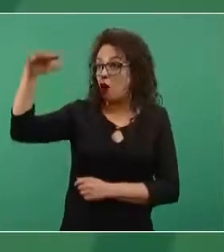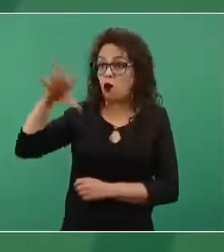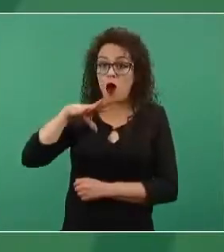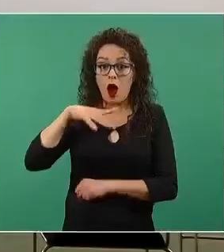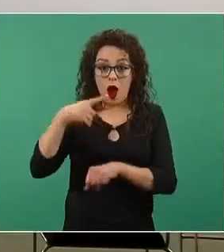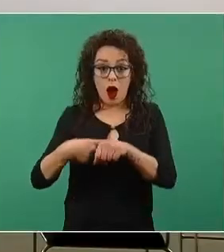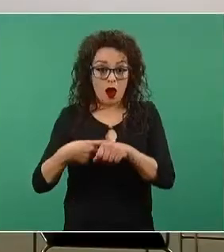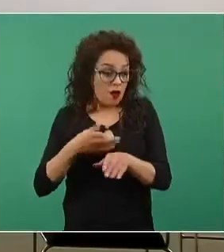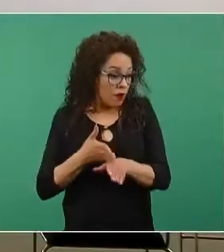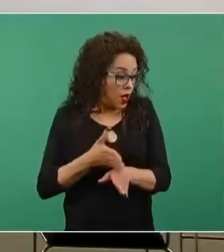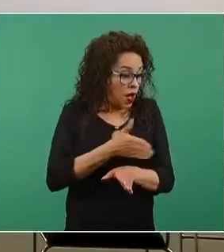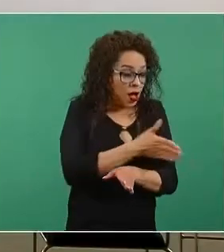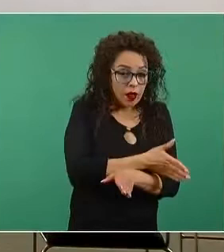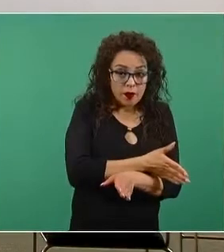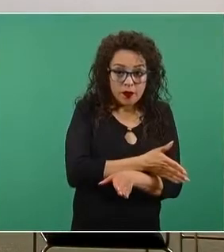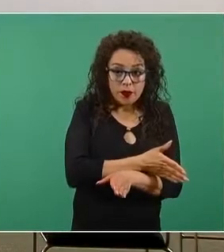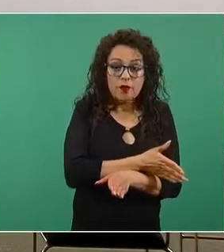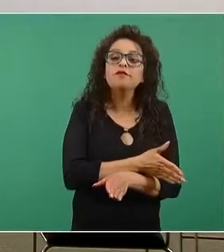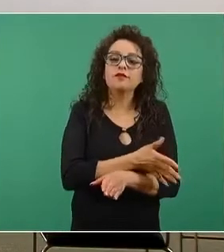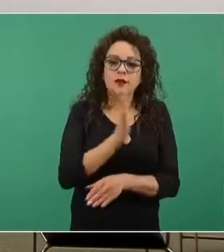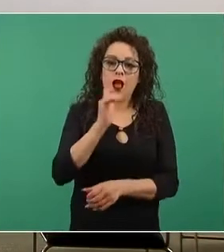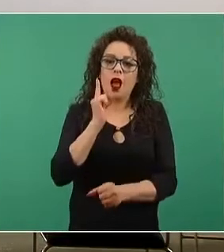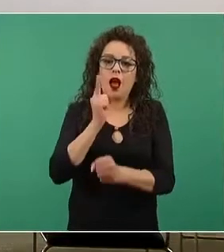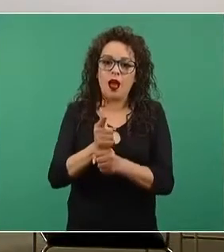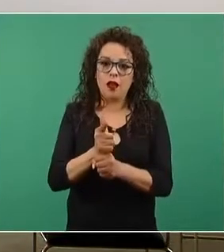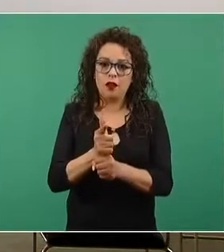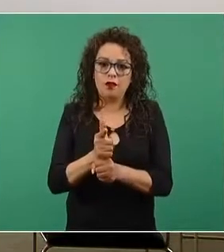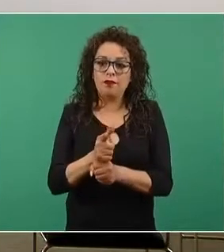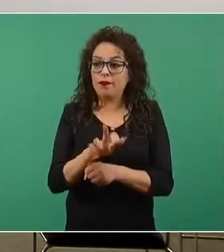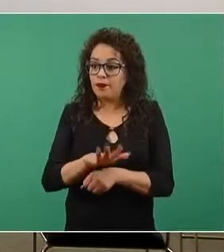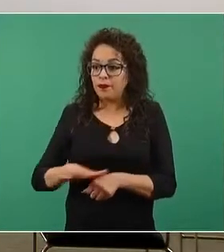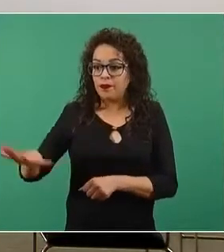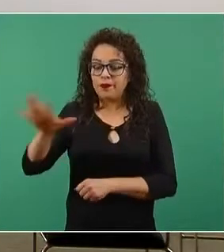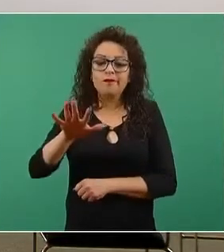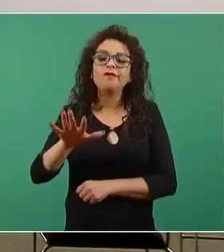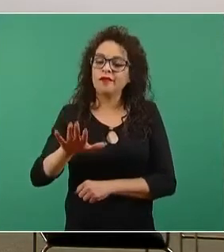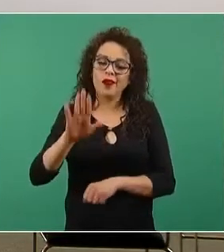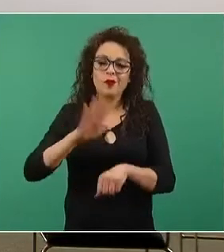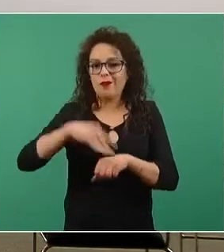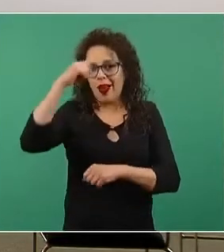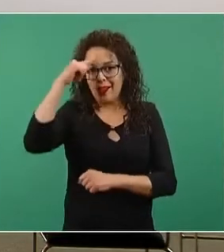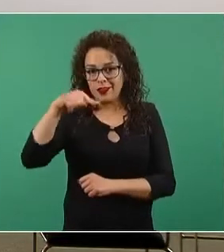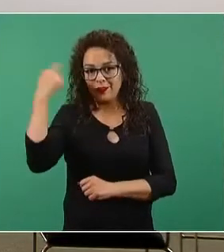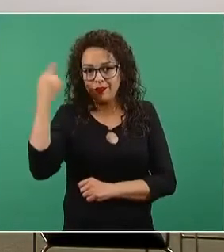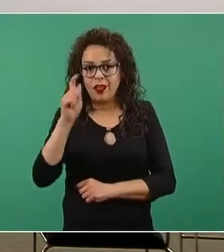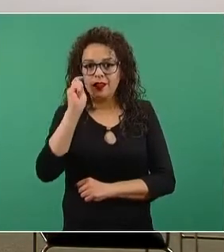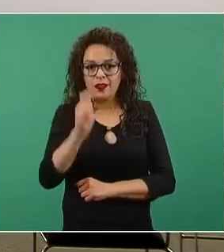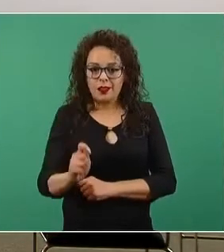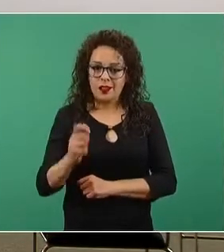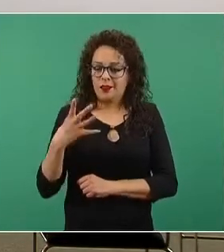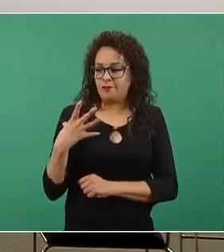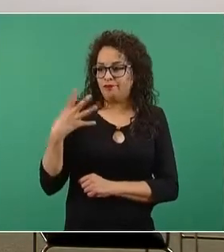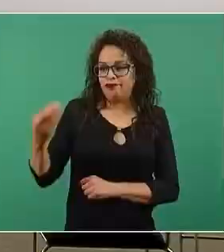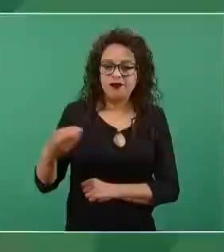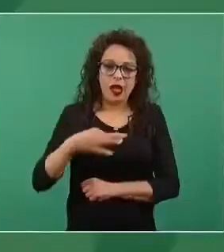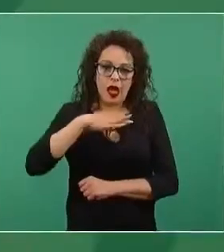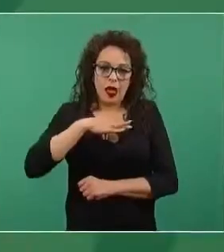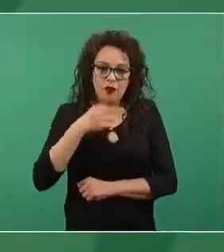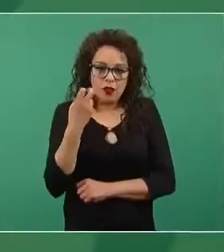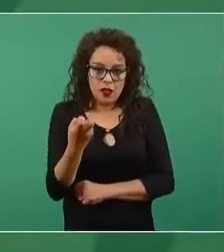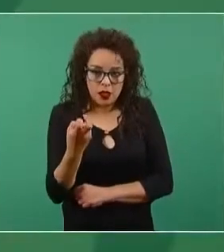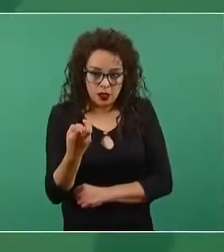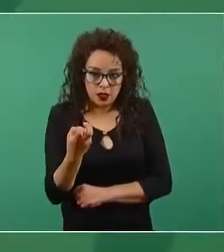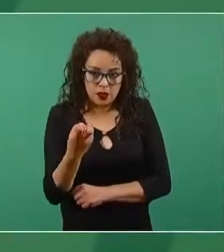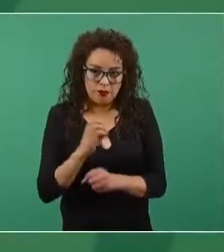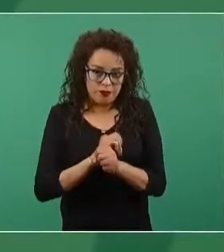hemos identificado pues que desafortunadamente son quienes son más vulnerables a esta infección, ¿no? Y